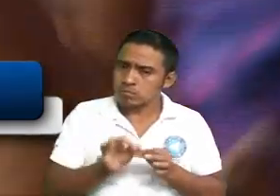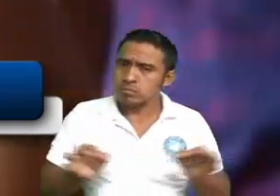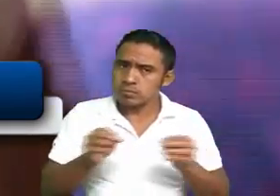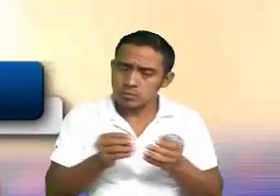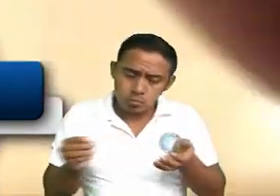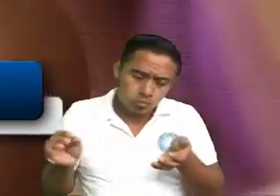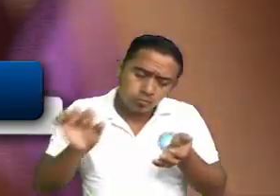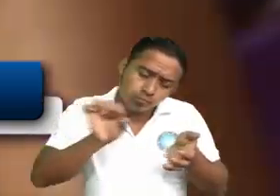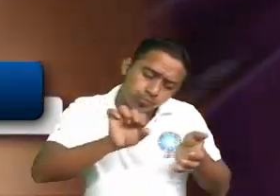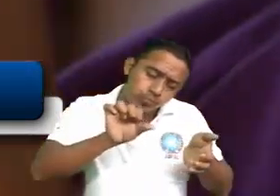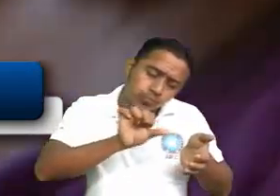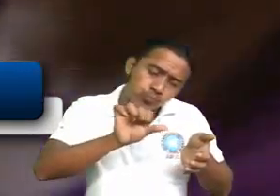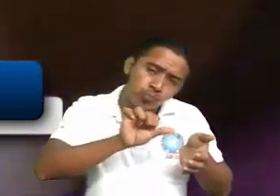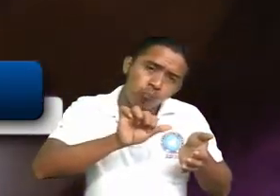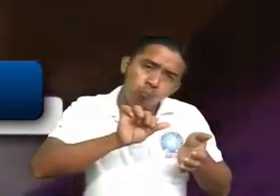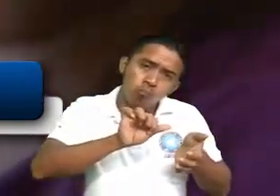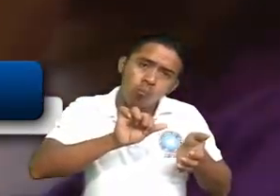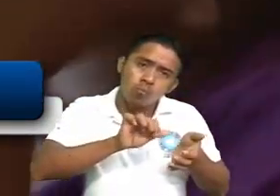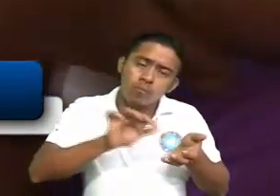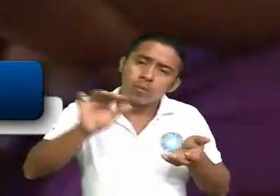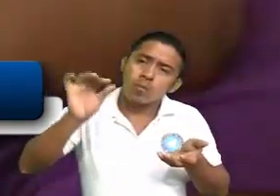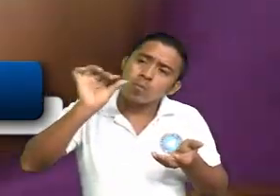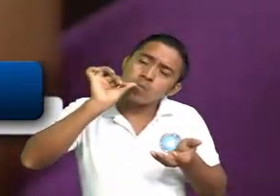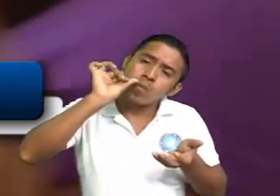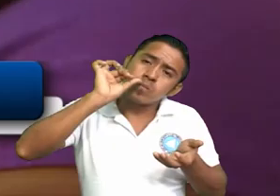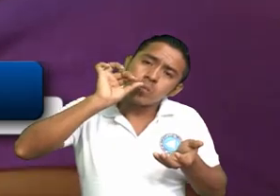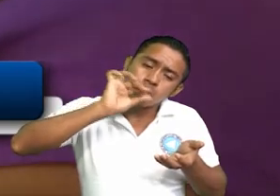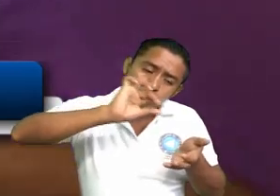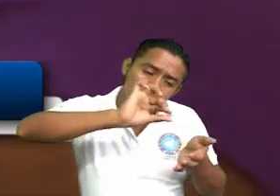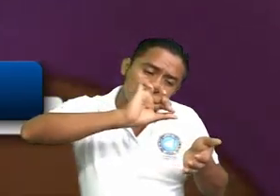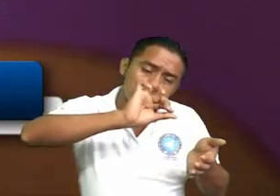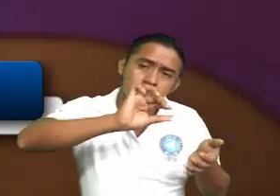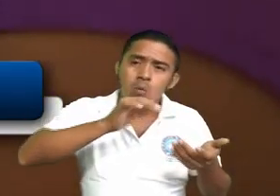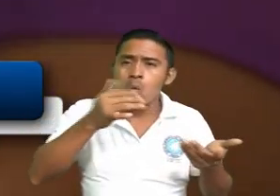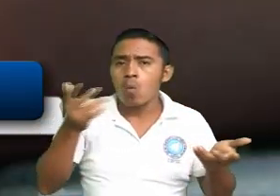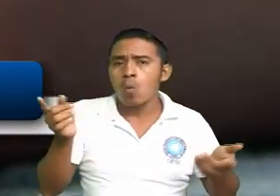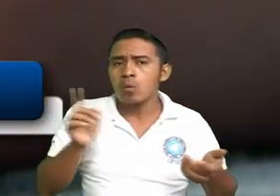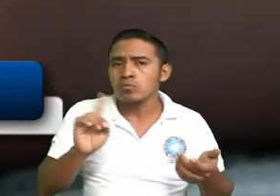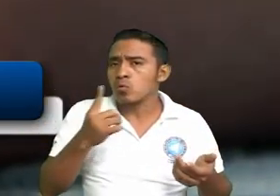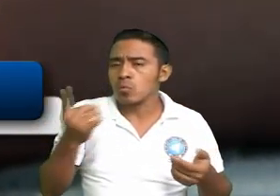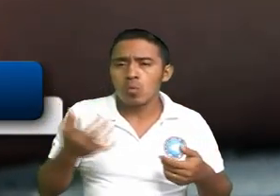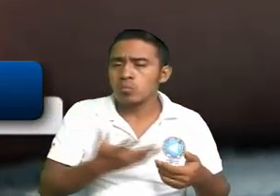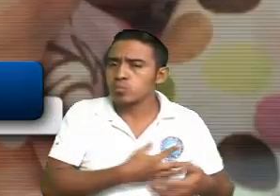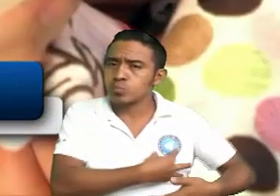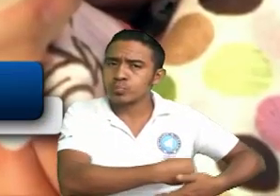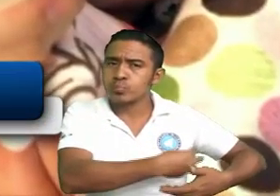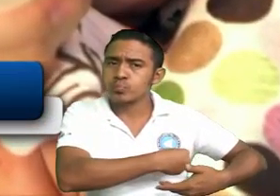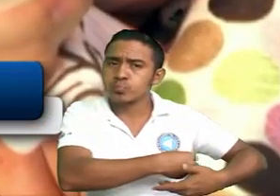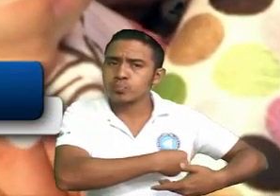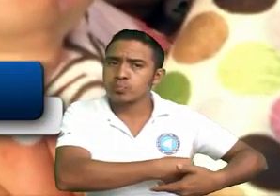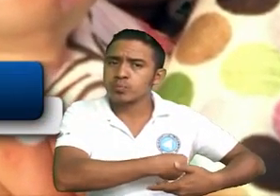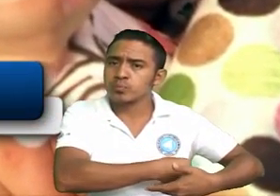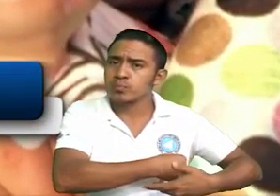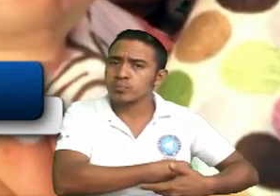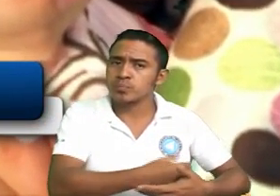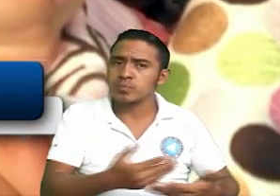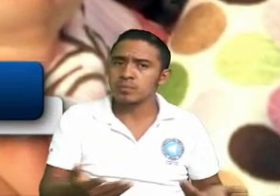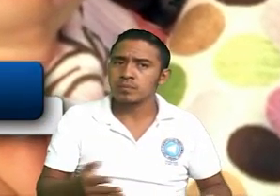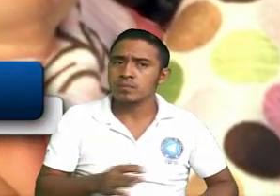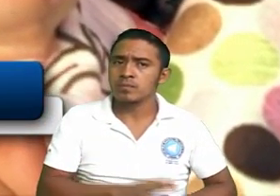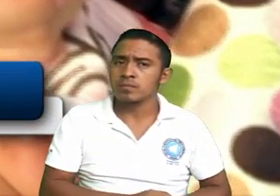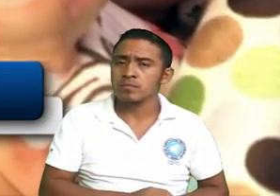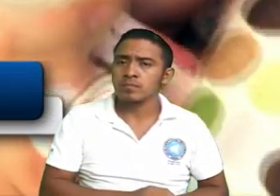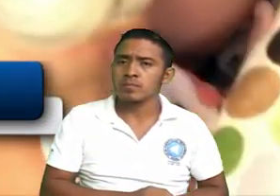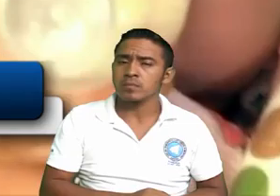agua. Ya lo decía usted, muy importante. El bebé tiene más de su cuerpo tiene más del 60% de agua. Así